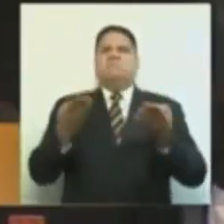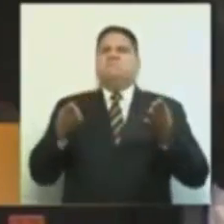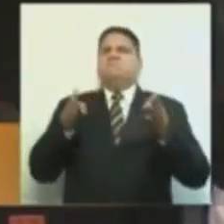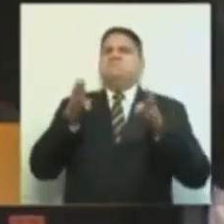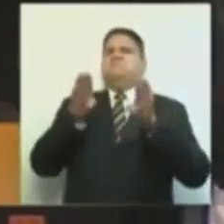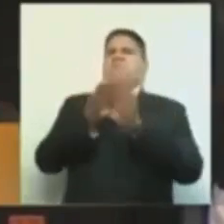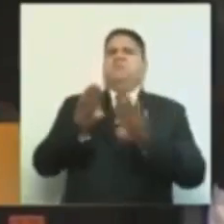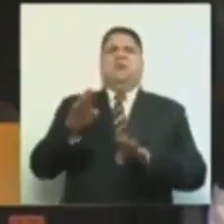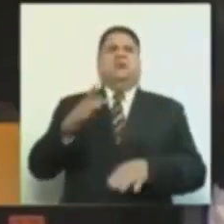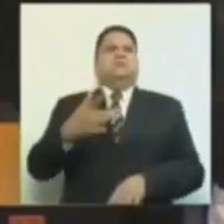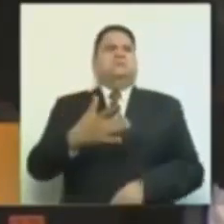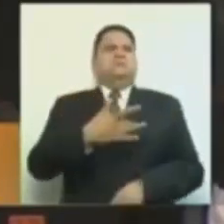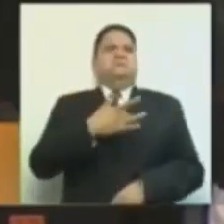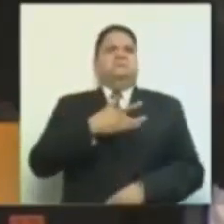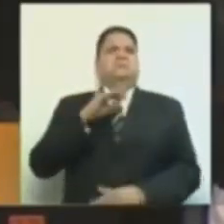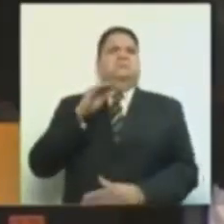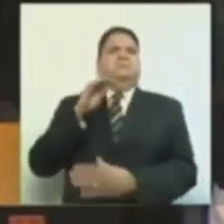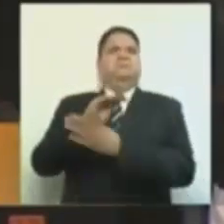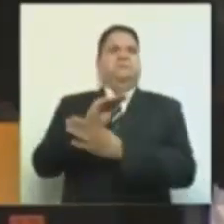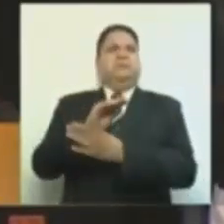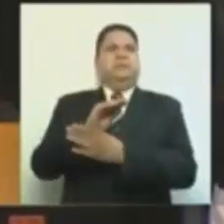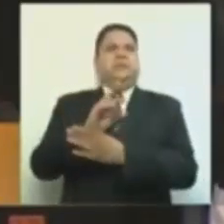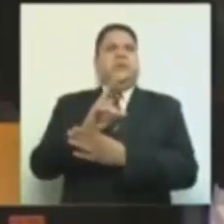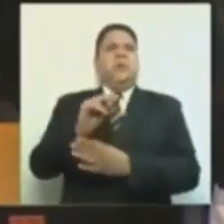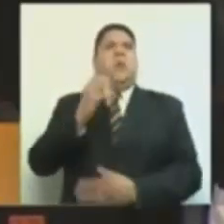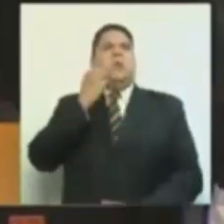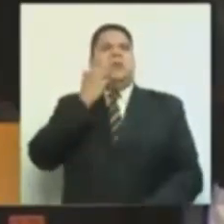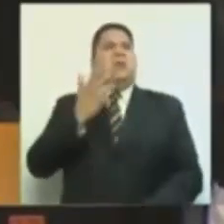quiero significar que esta reforma